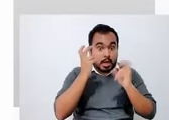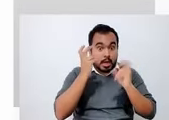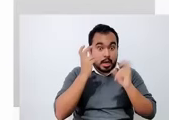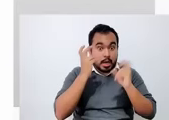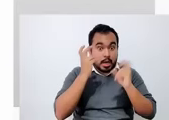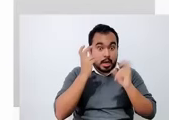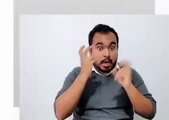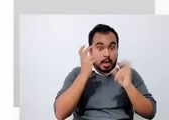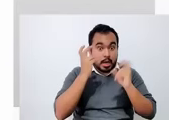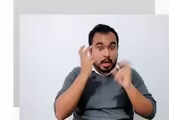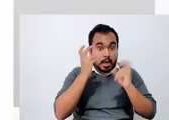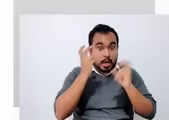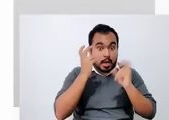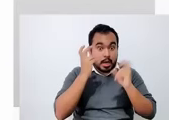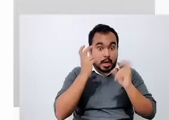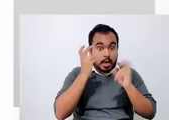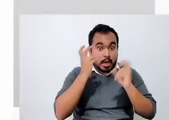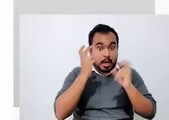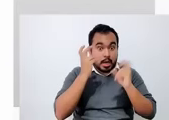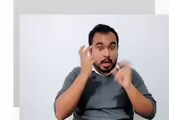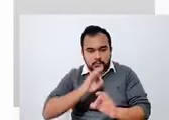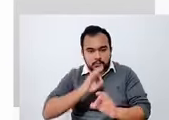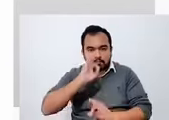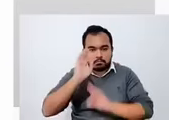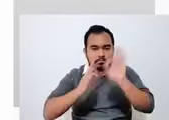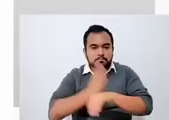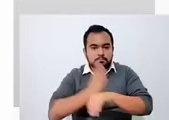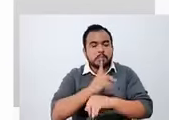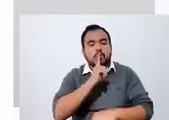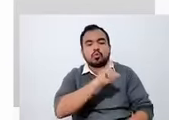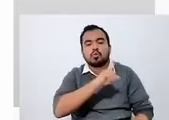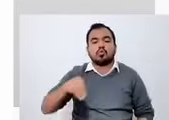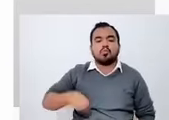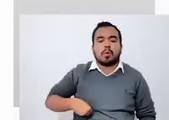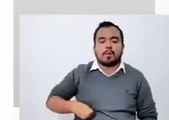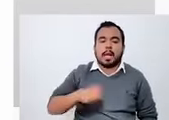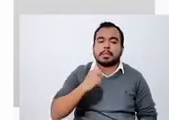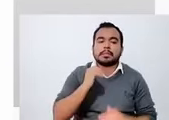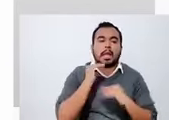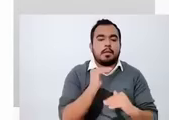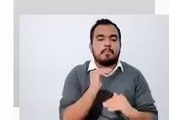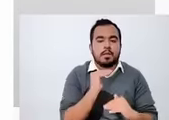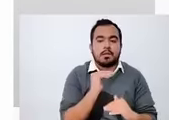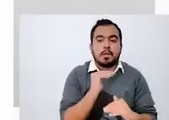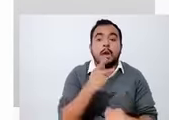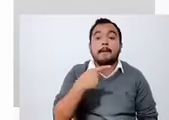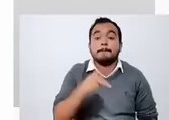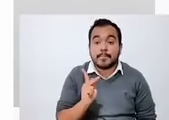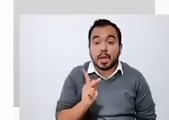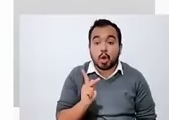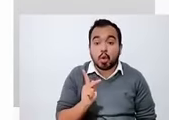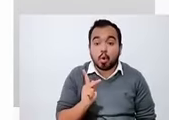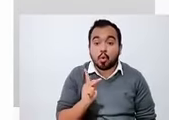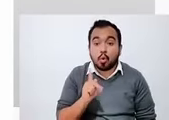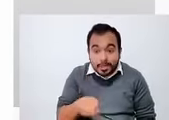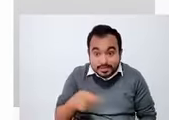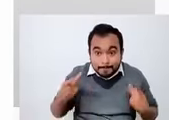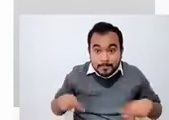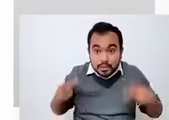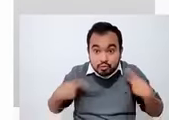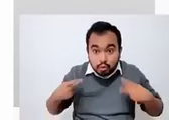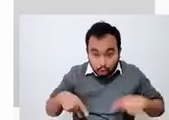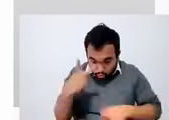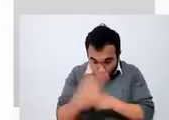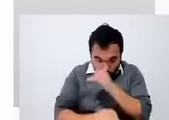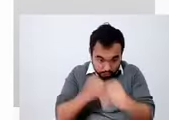la proporcionalidad e infringiría el principio de culpabilidad. Es un límite. Pero entonces uno diría, entonces esa persona se merece hasta 2 años de prisión. Y